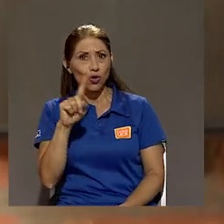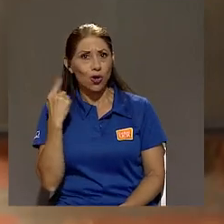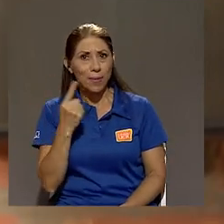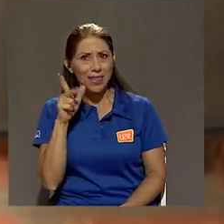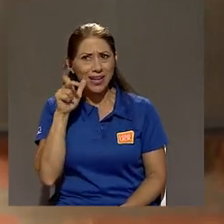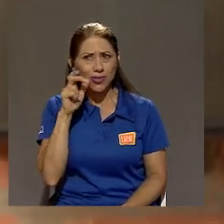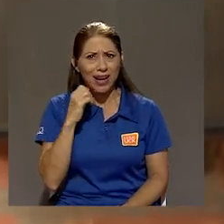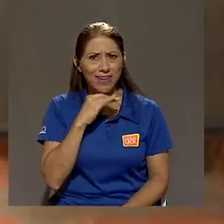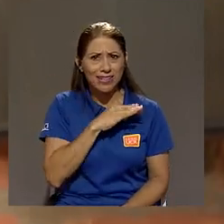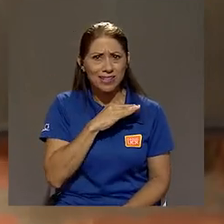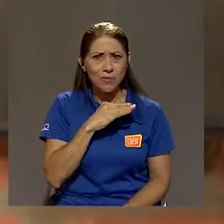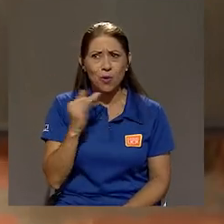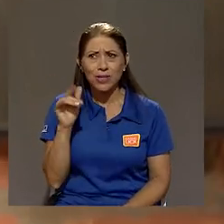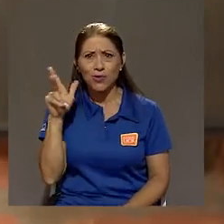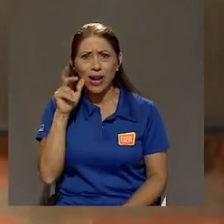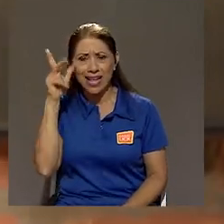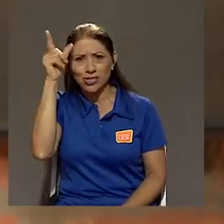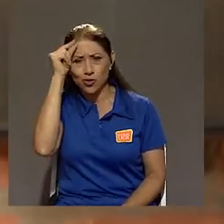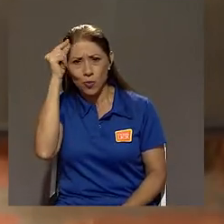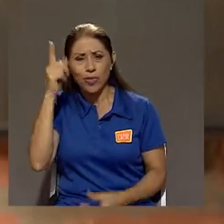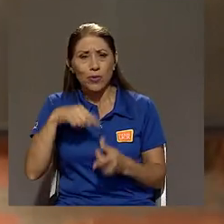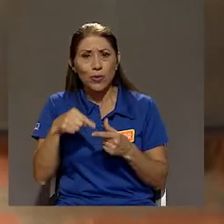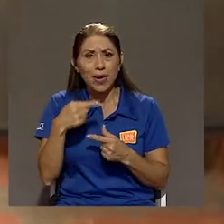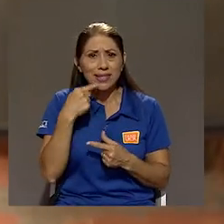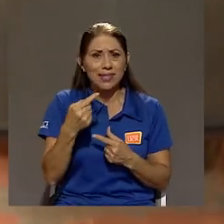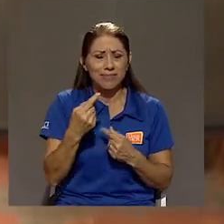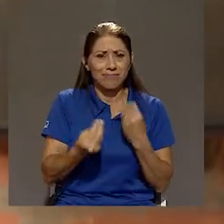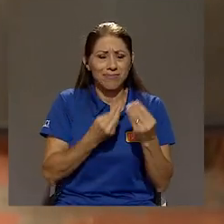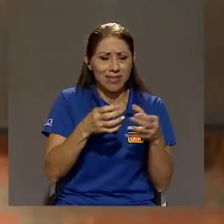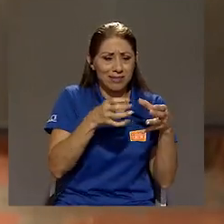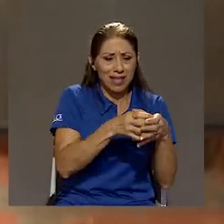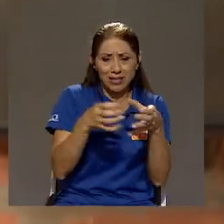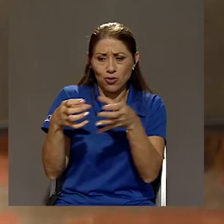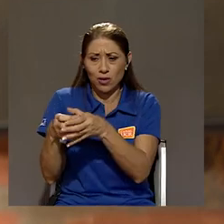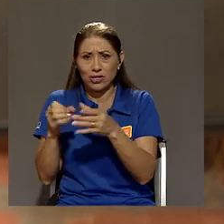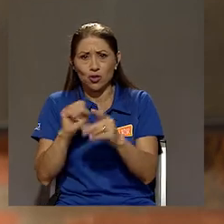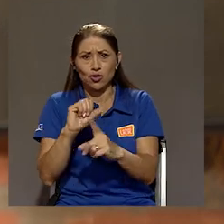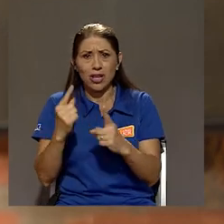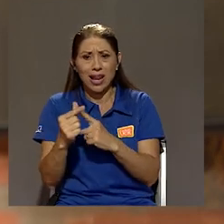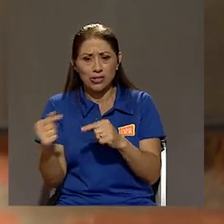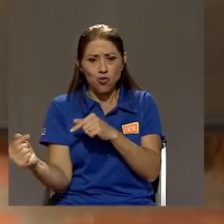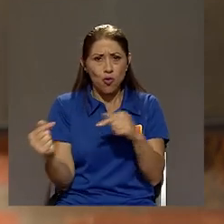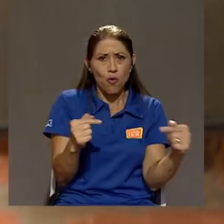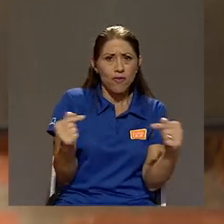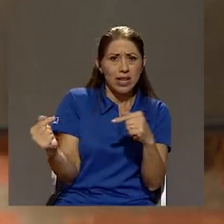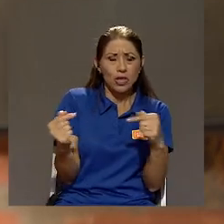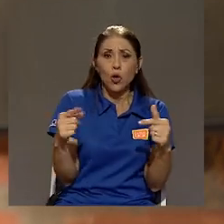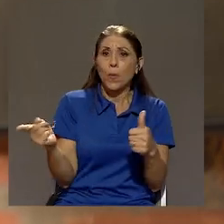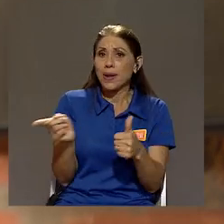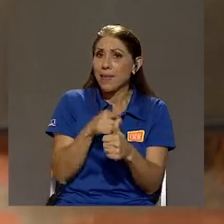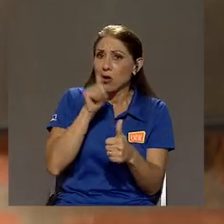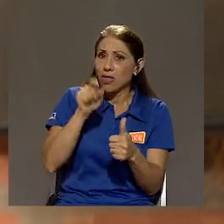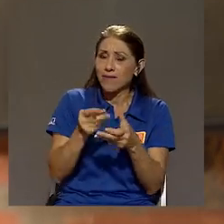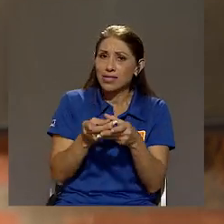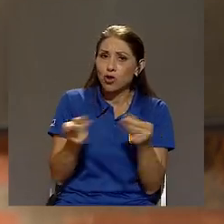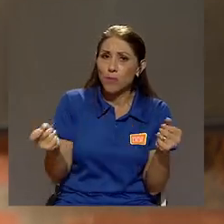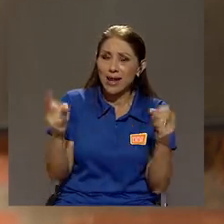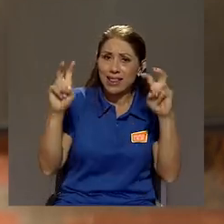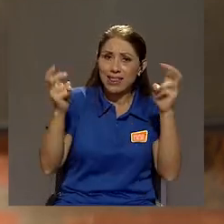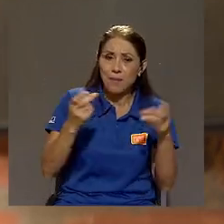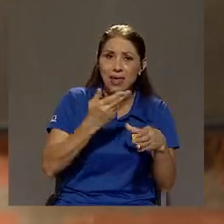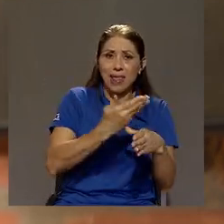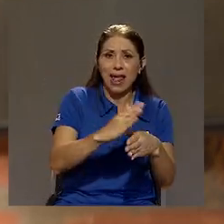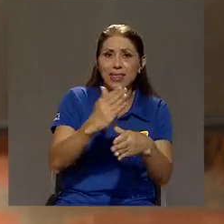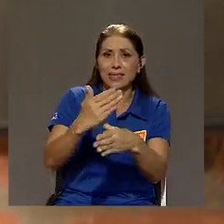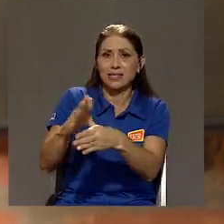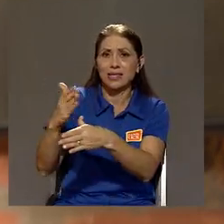estúpido. Porque uno dice, no, mire, o sea, hay un conflicto entre sectores sociales y usted primero tiene que resolver el tema de la distribución,